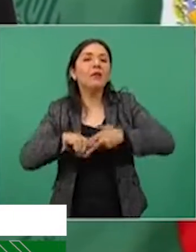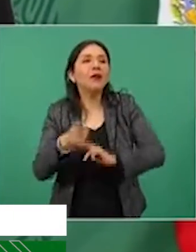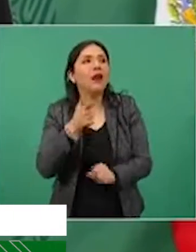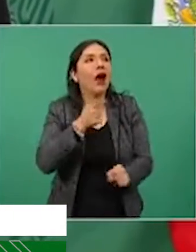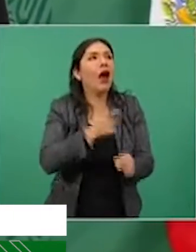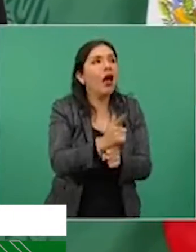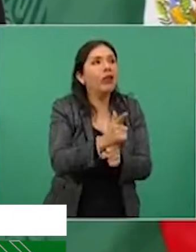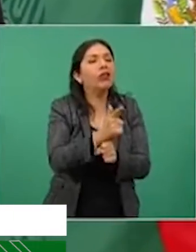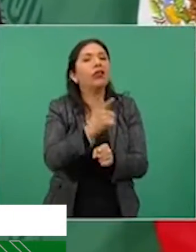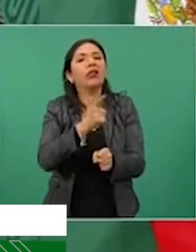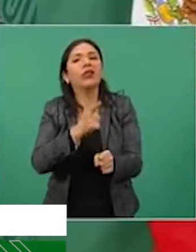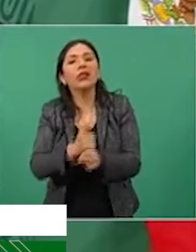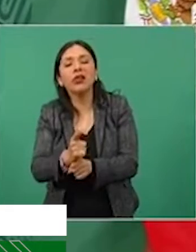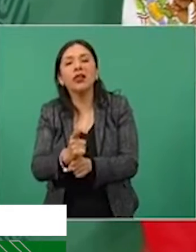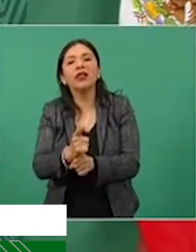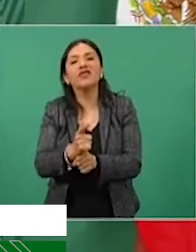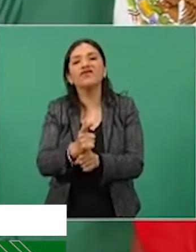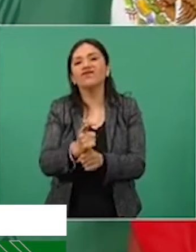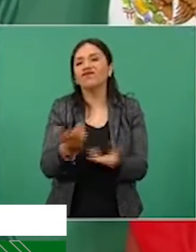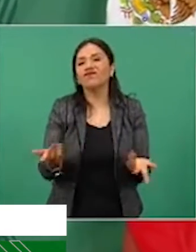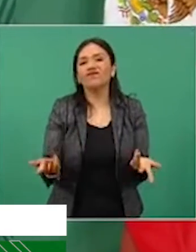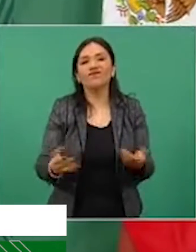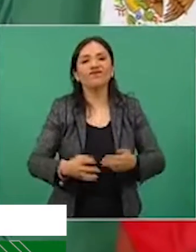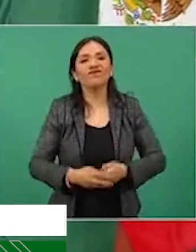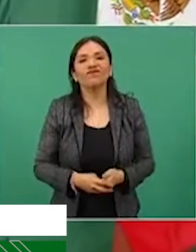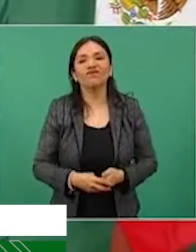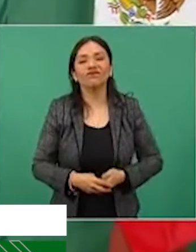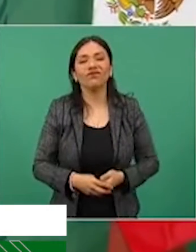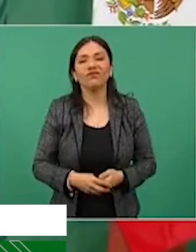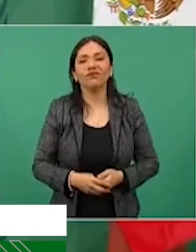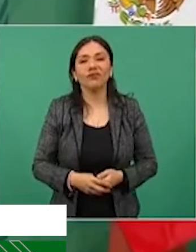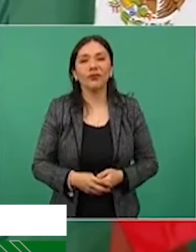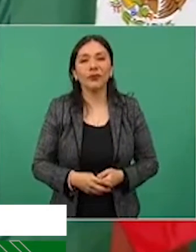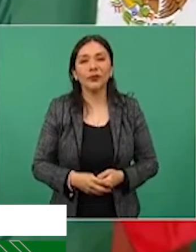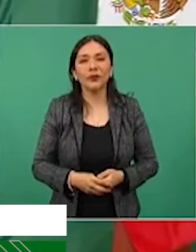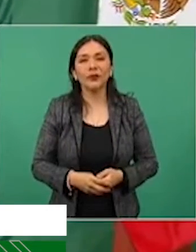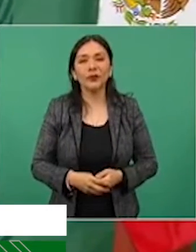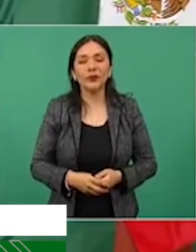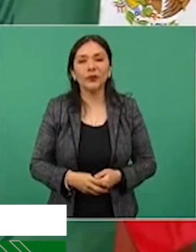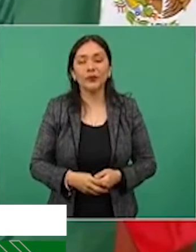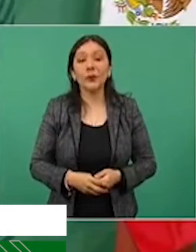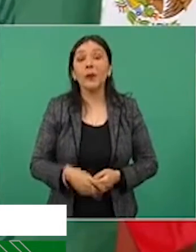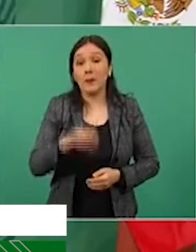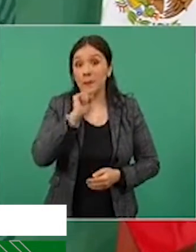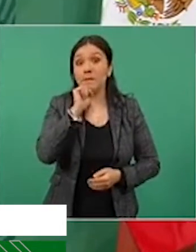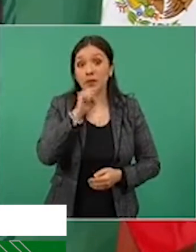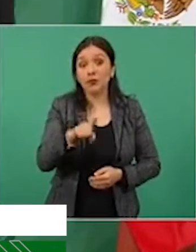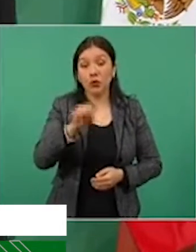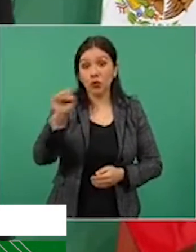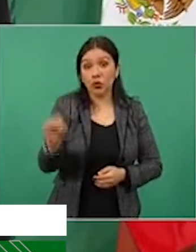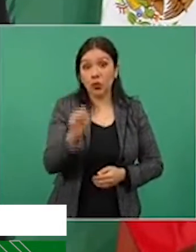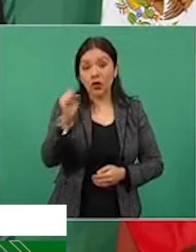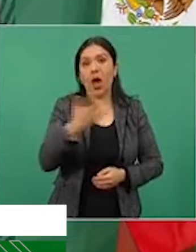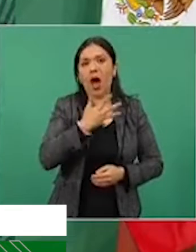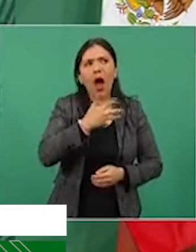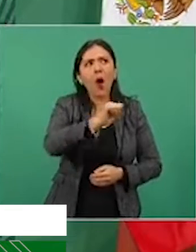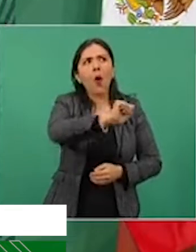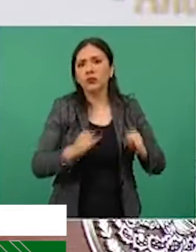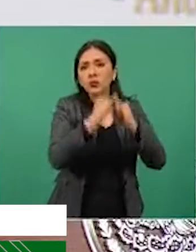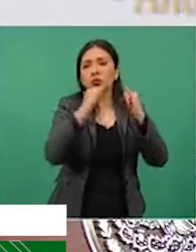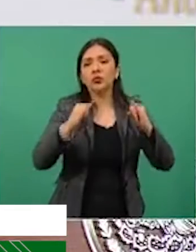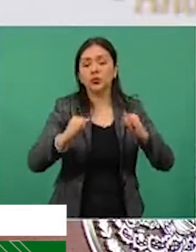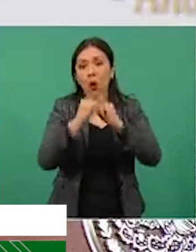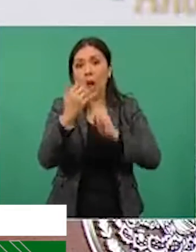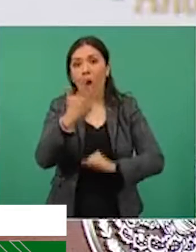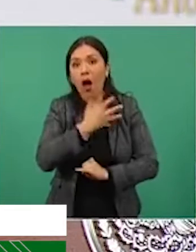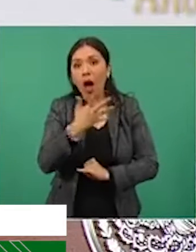que se demore el proceso, lo importante es que se lleve a cabo para sentar precedente. Afortunadamente, pues, hay otras instancias,